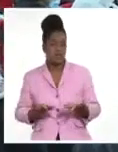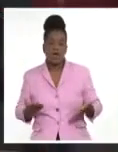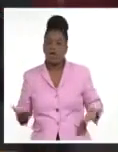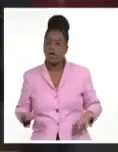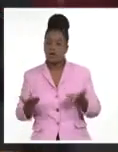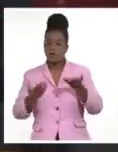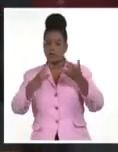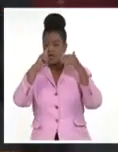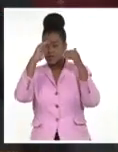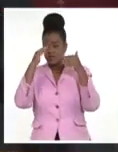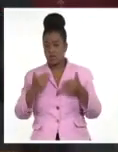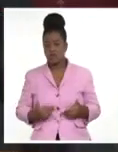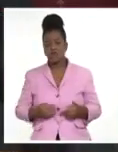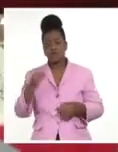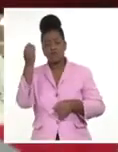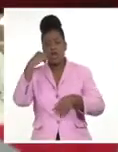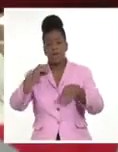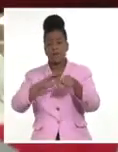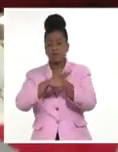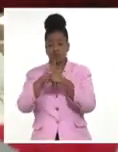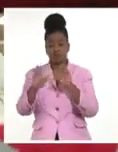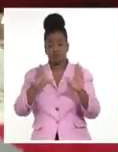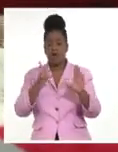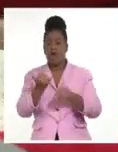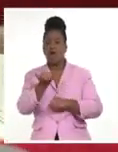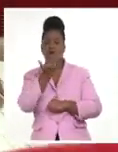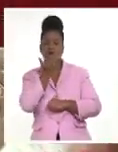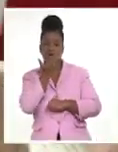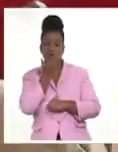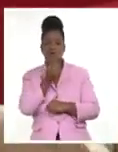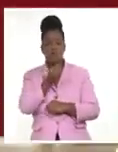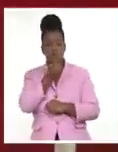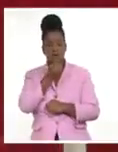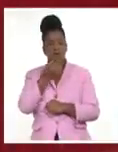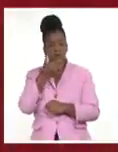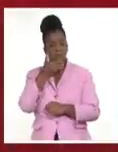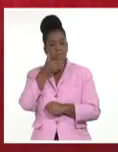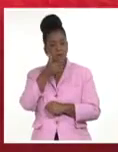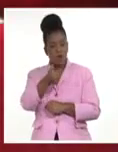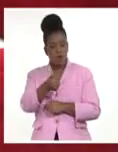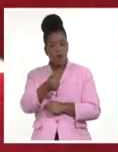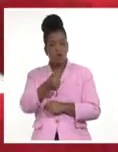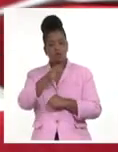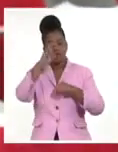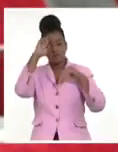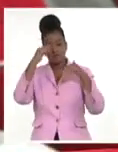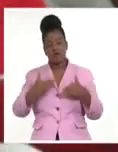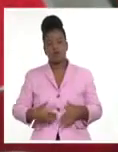recuperarlo de las consecuencias de la pandemia con vistas a mejorar el estado de salud